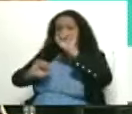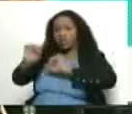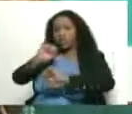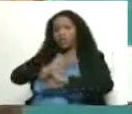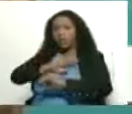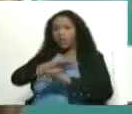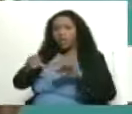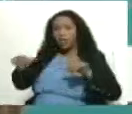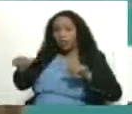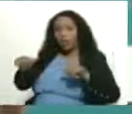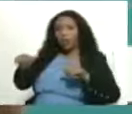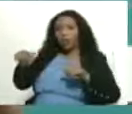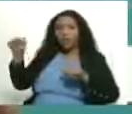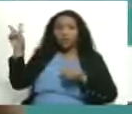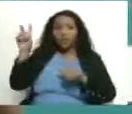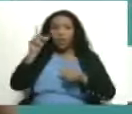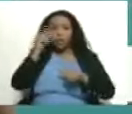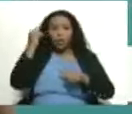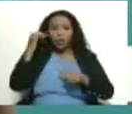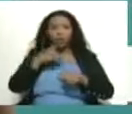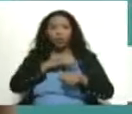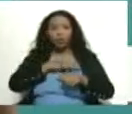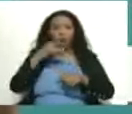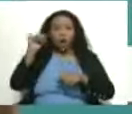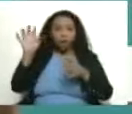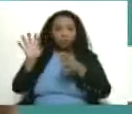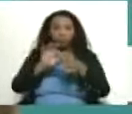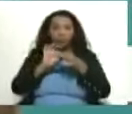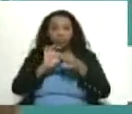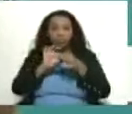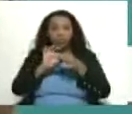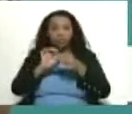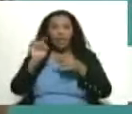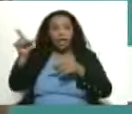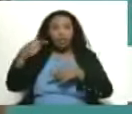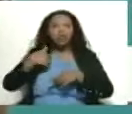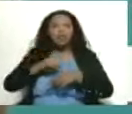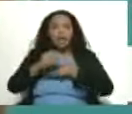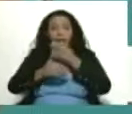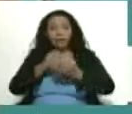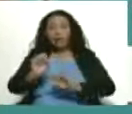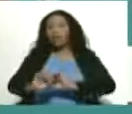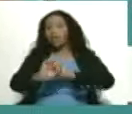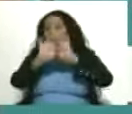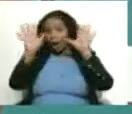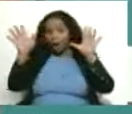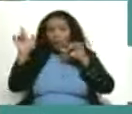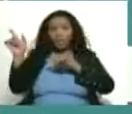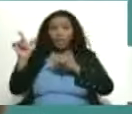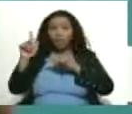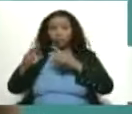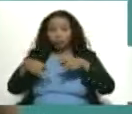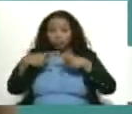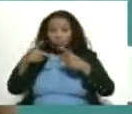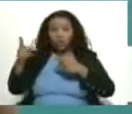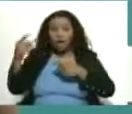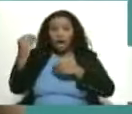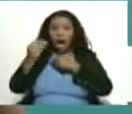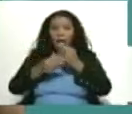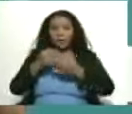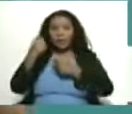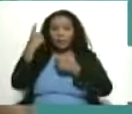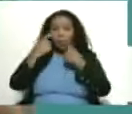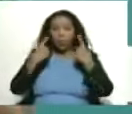territorial los venezolanos y las venezolanas estamos unidos. Eso tiene que estar muy claro, y este referéndum nos da esa gran